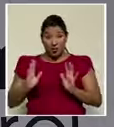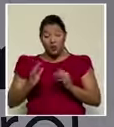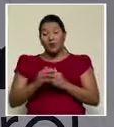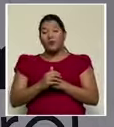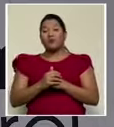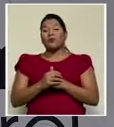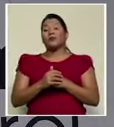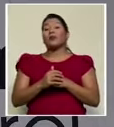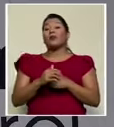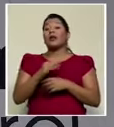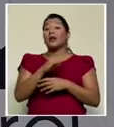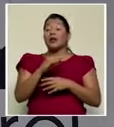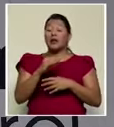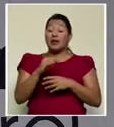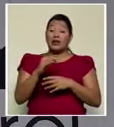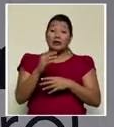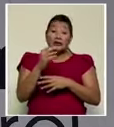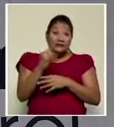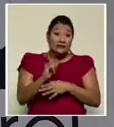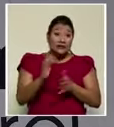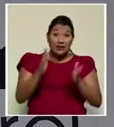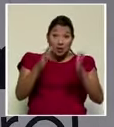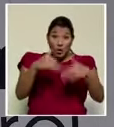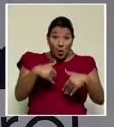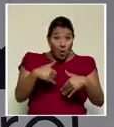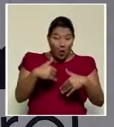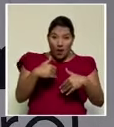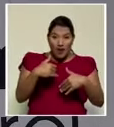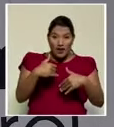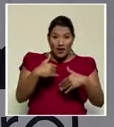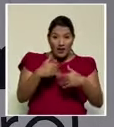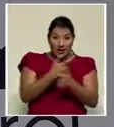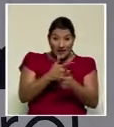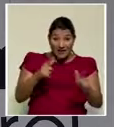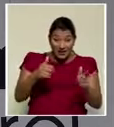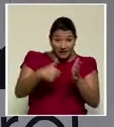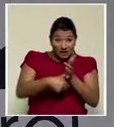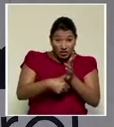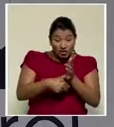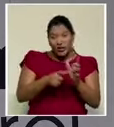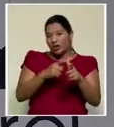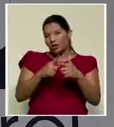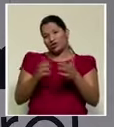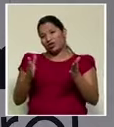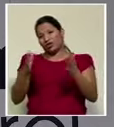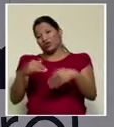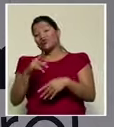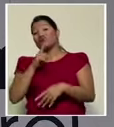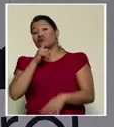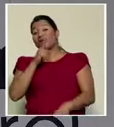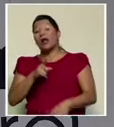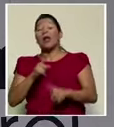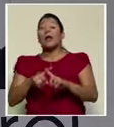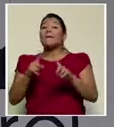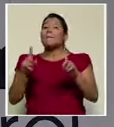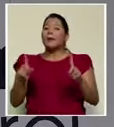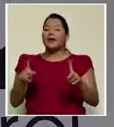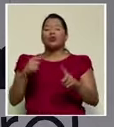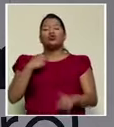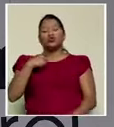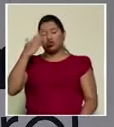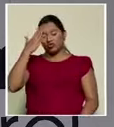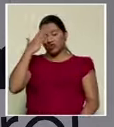elección, ¿no? Y para que sea auténticos tiene que ser varios las opciones que tenga el electorado. Pero lo cierto es que yo sé que